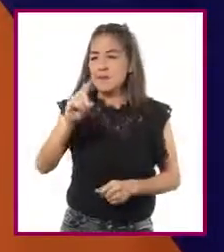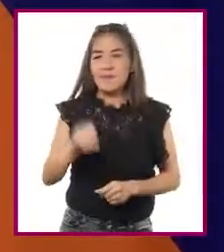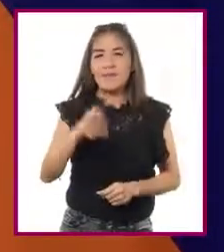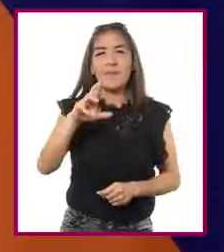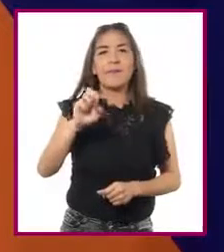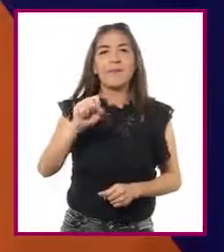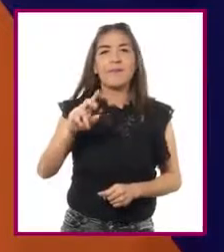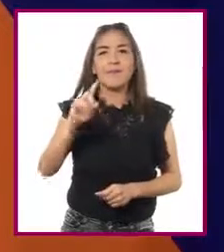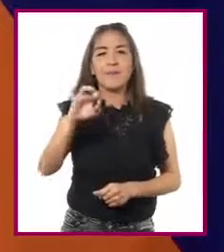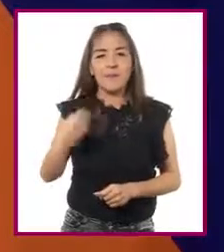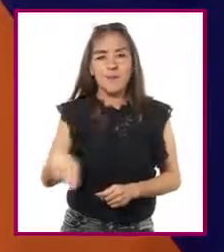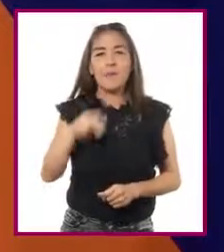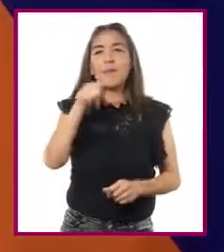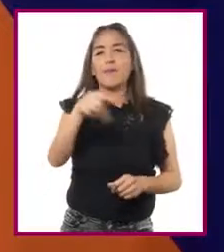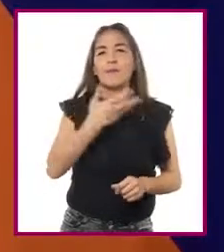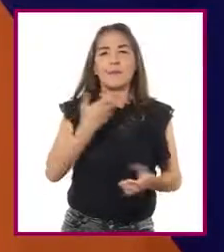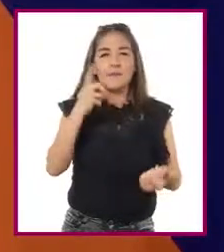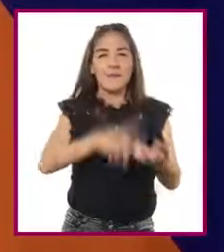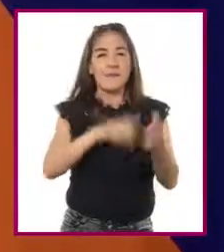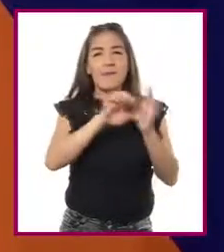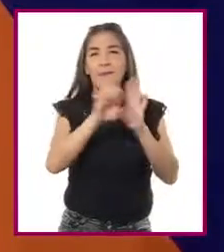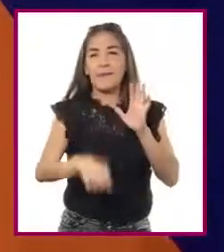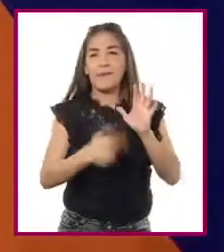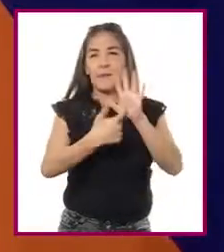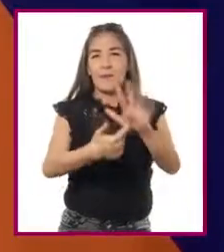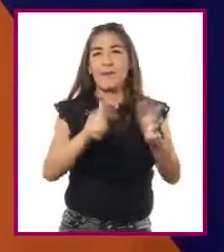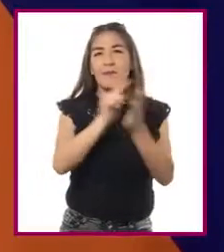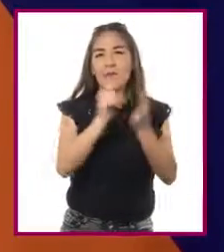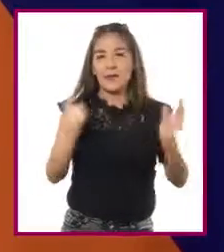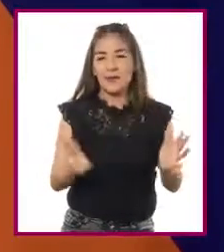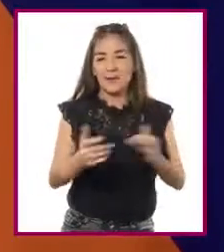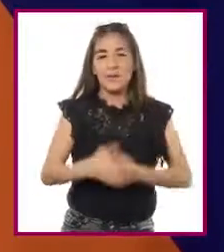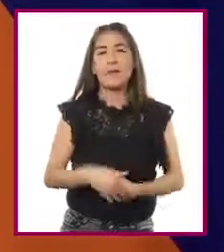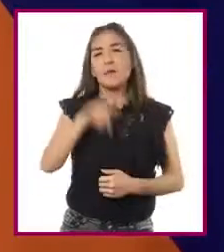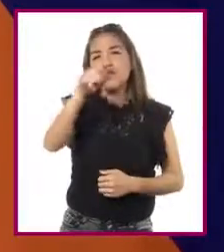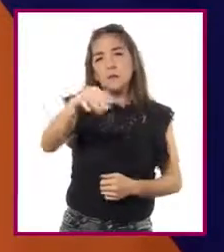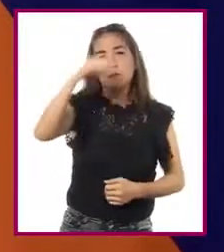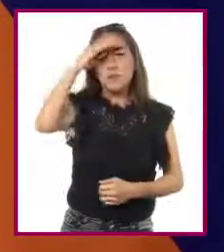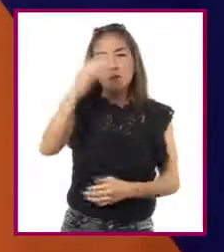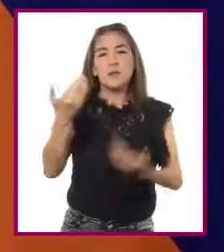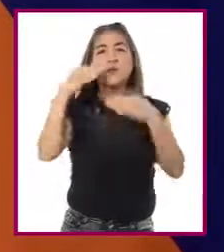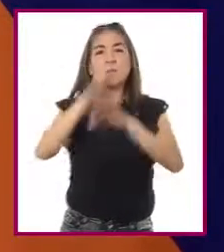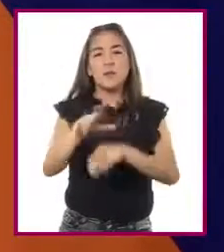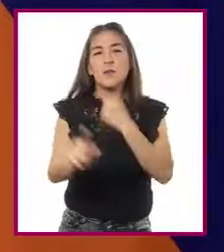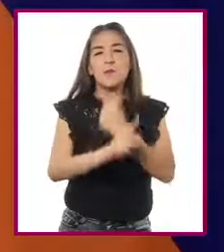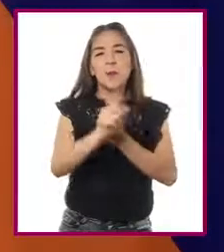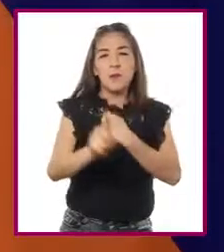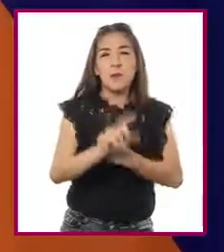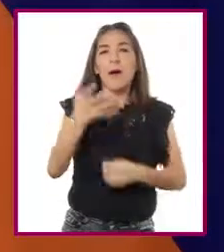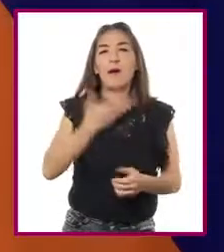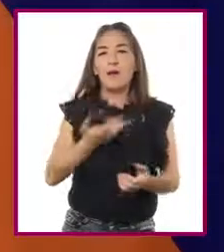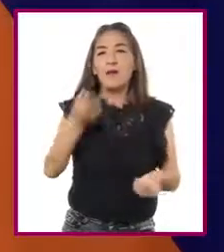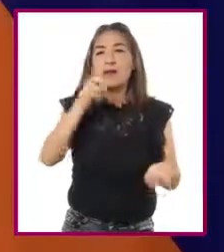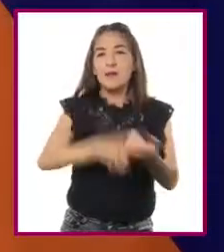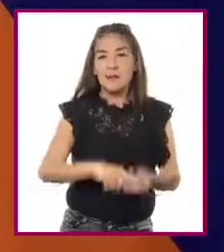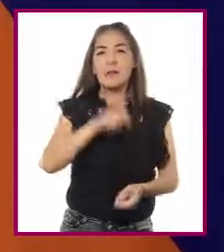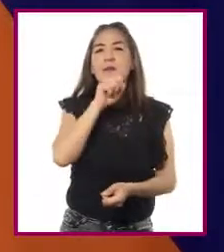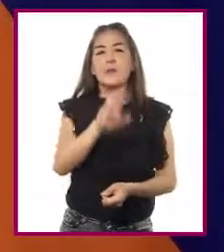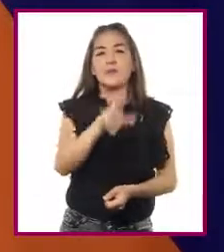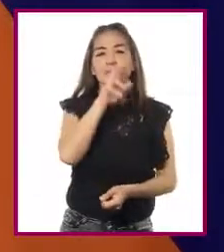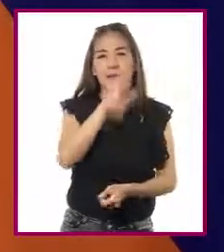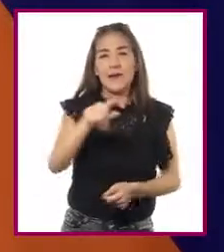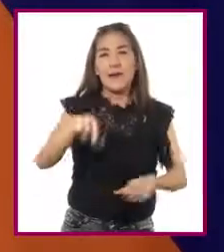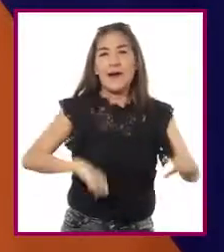revisar los ejemplos que aparecen en su libro de texto, al reflexionar en torno a los problemas que se presentan y al resolver